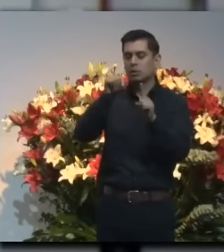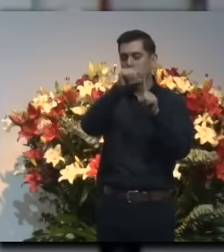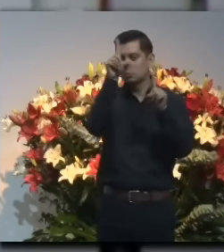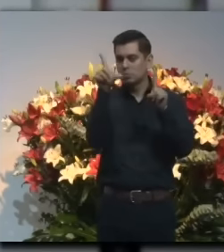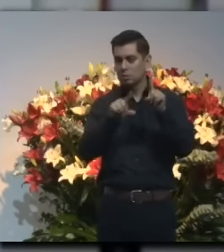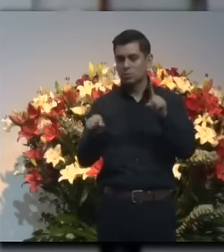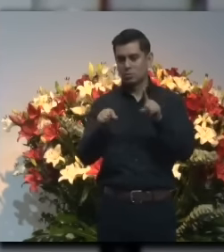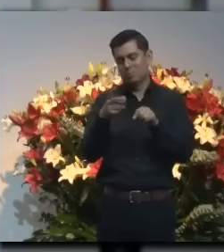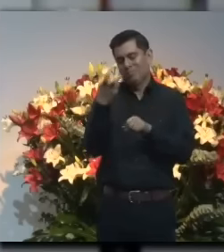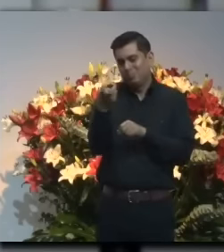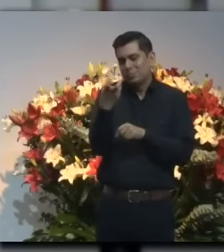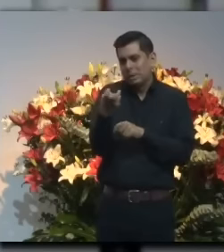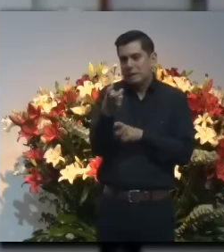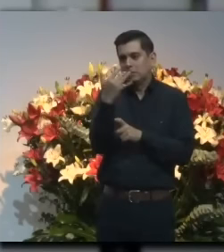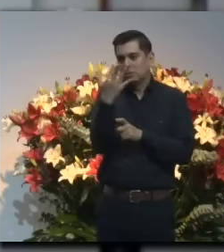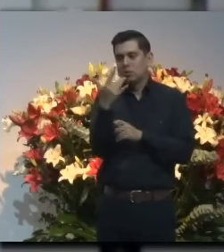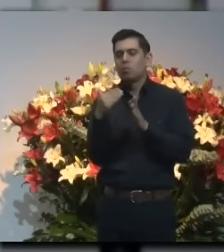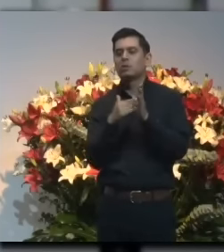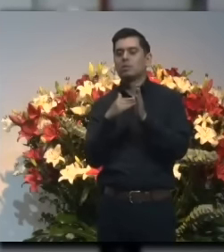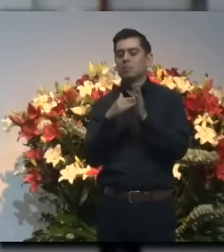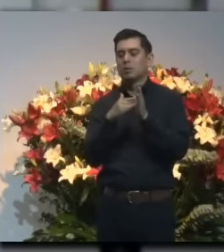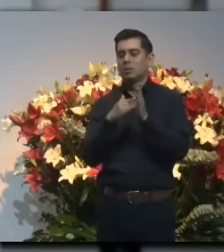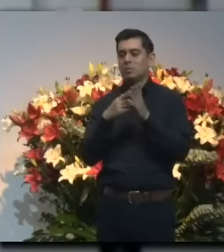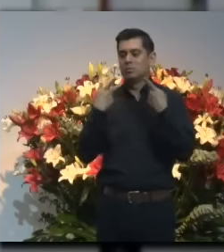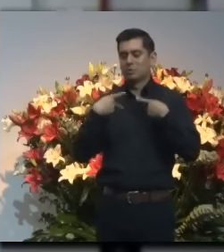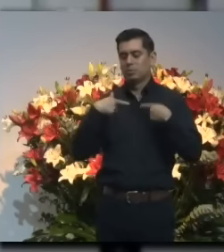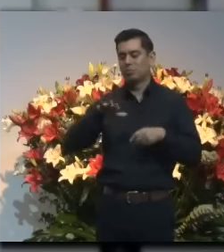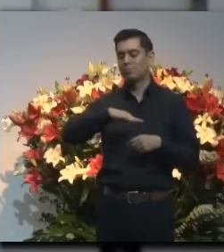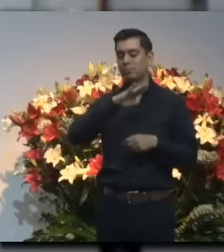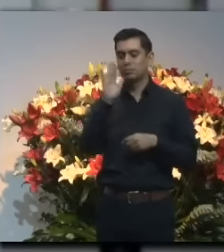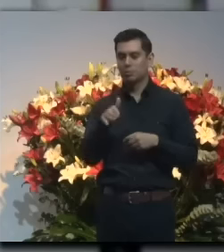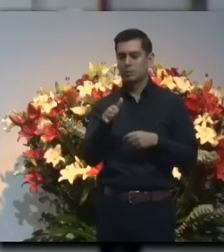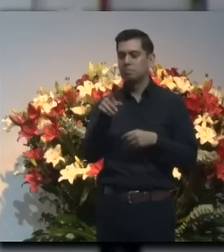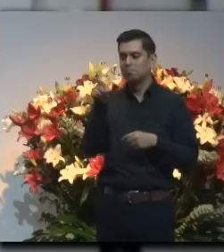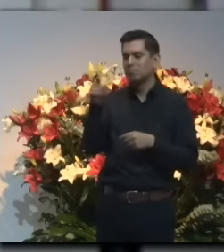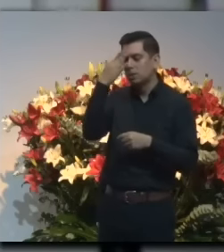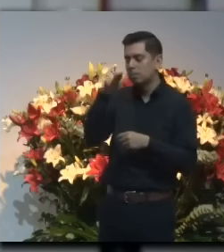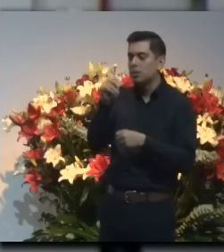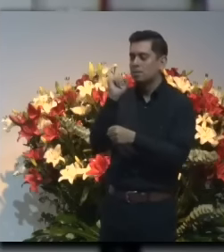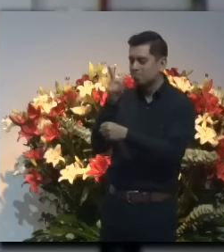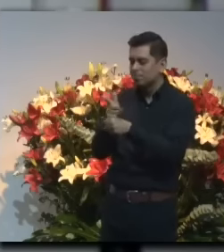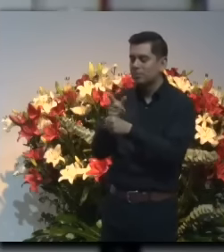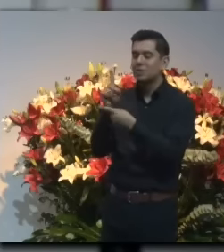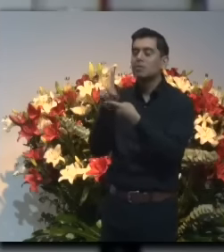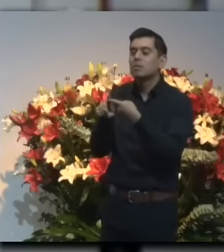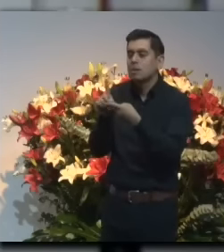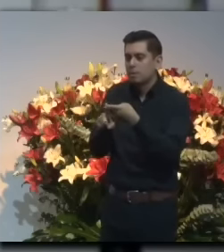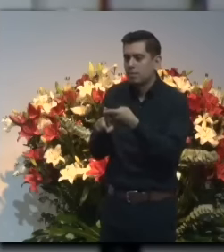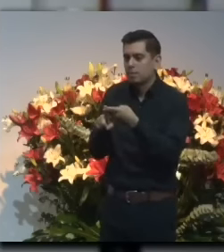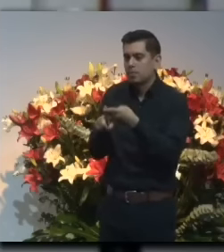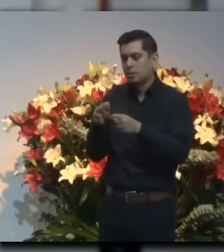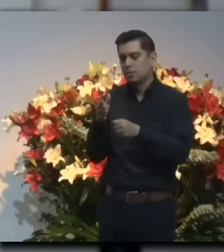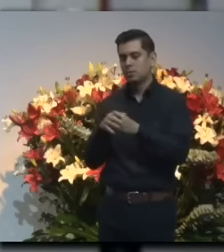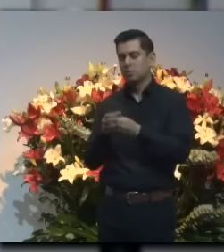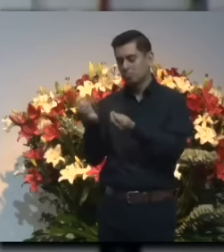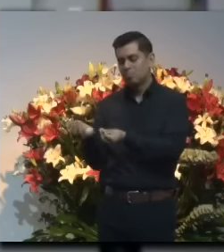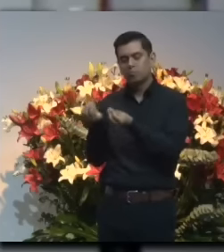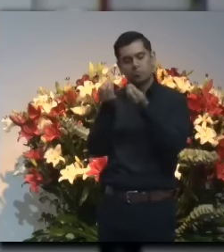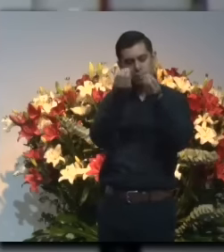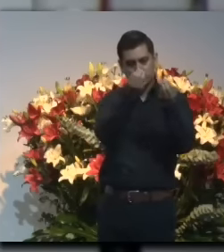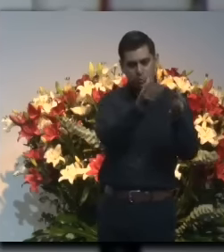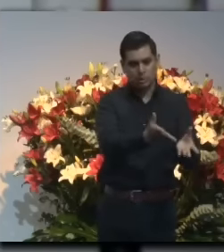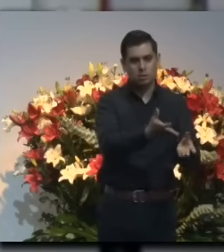mil cadáveres que ya están, pues que sean identificados y que sean entregados a sus familias. Acompañar a